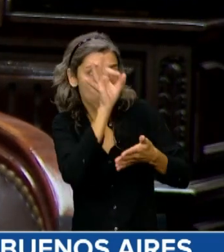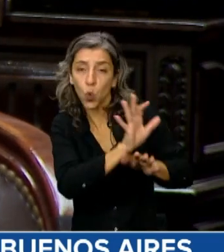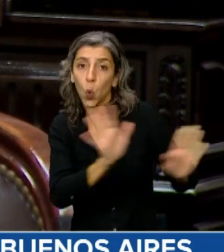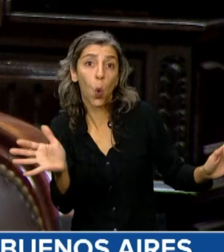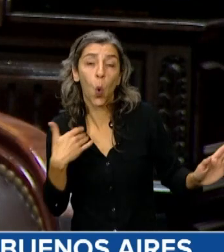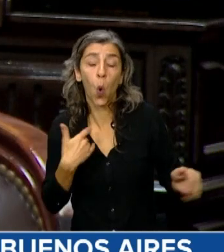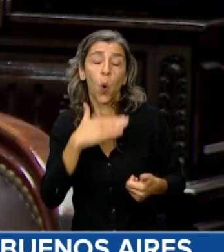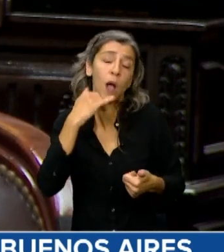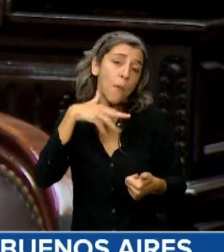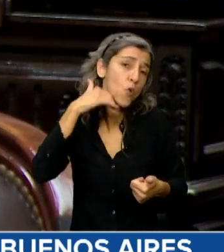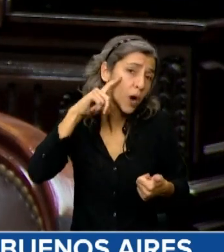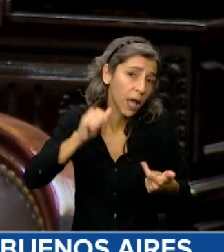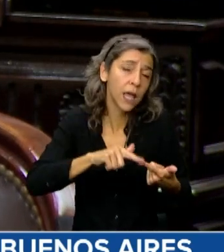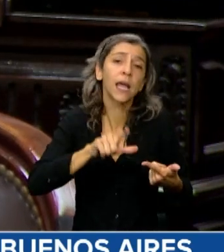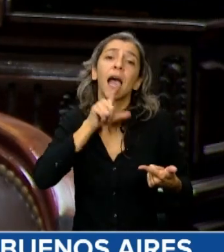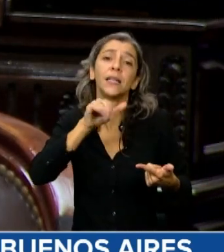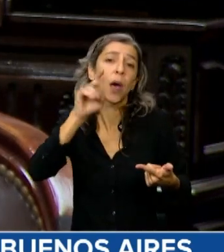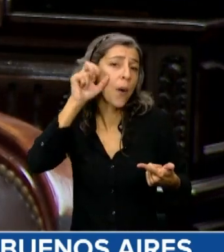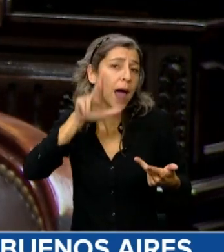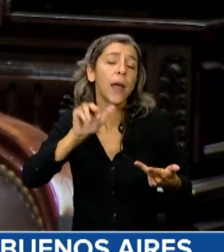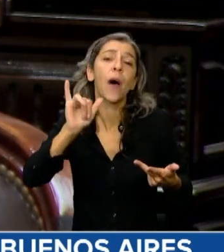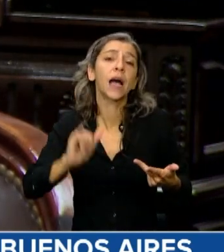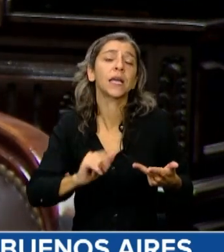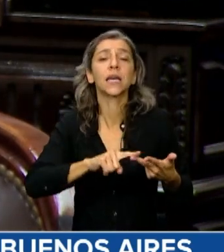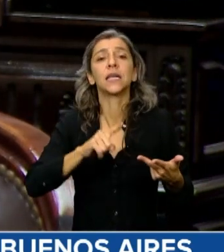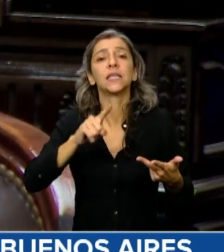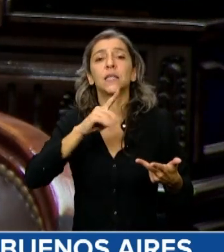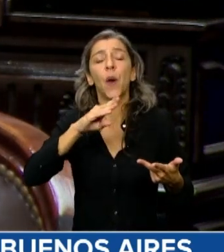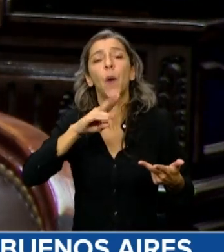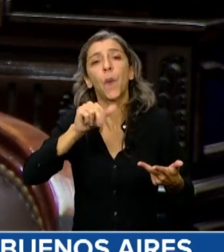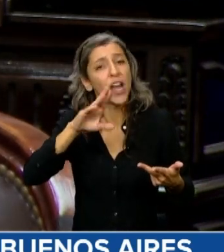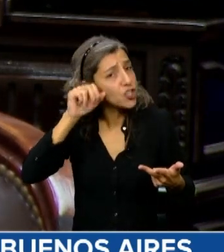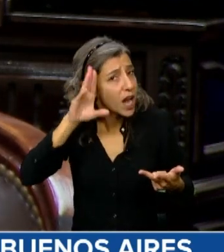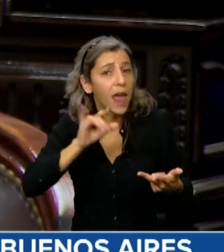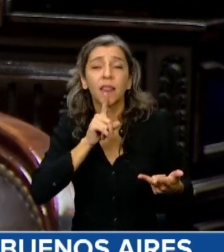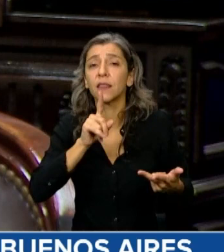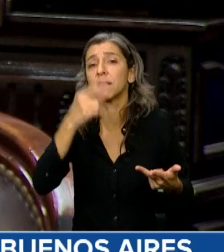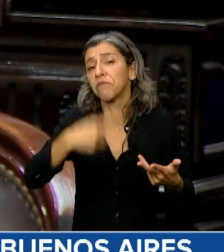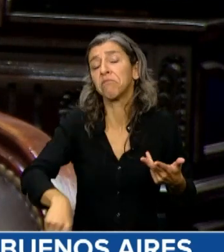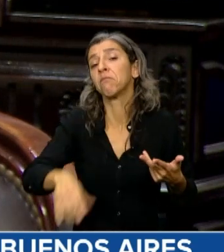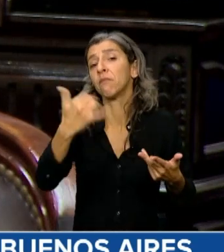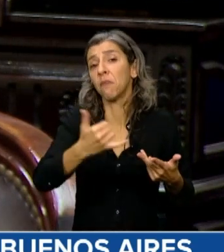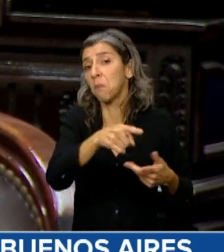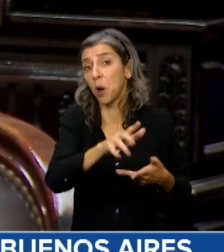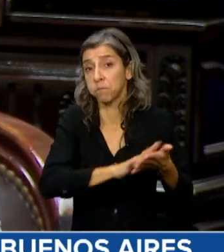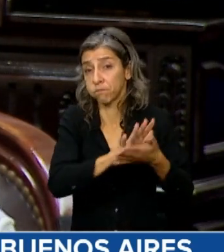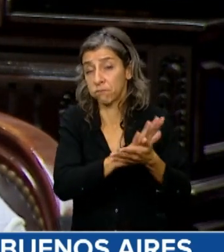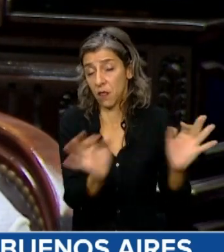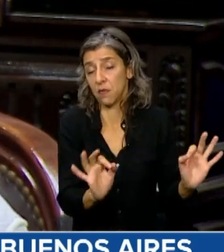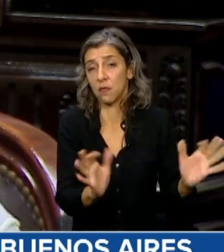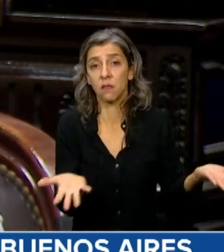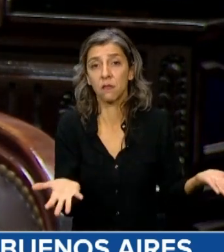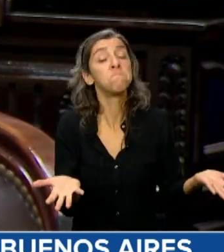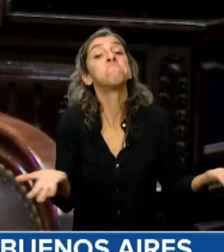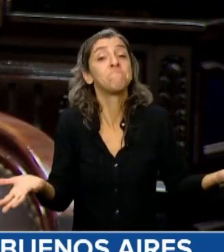mencionar a Mujica, Tabaré Vázquez, no son los únicos, Michelle Bachelet. ¿Por qué no lo fueron? Porque no cometieron actos de corrupción.